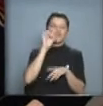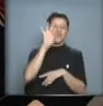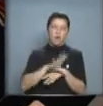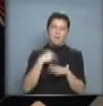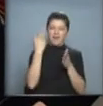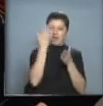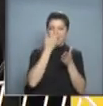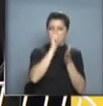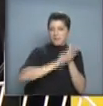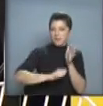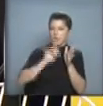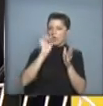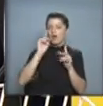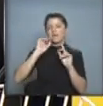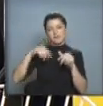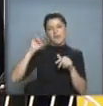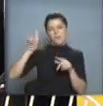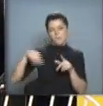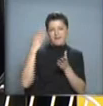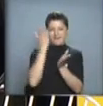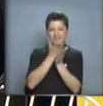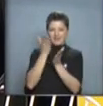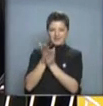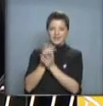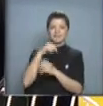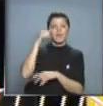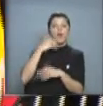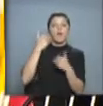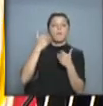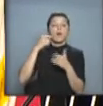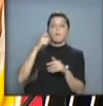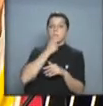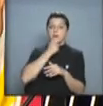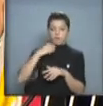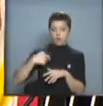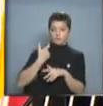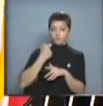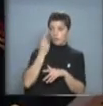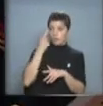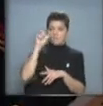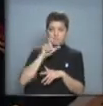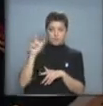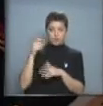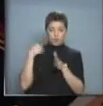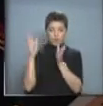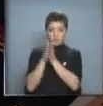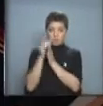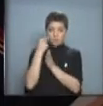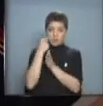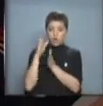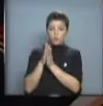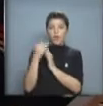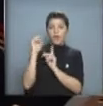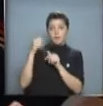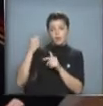adquiere. Que tiene que ver, bueno, ahora la obra social se puede hacer con convivientes también, pero con los bienes que se comparten y todas esas cuestiones, no es solo